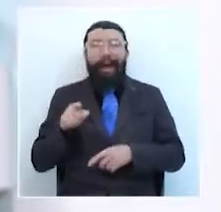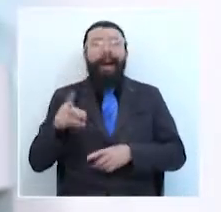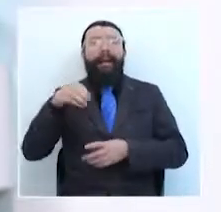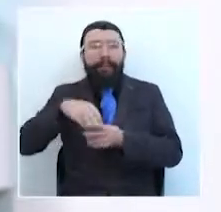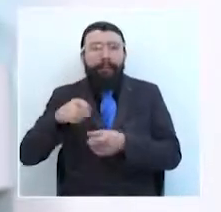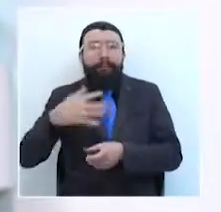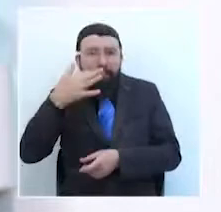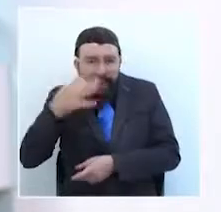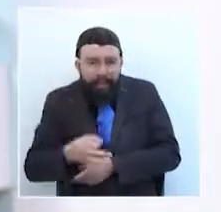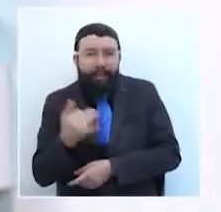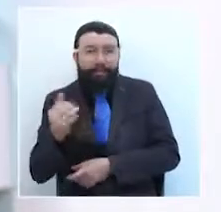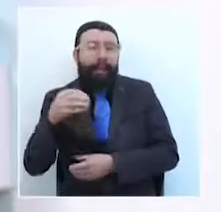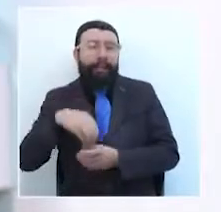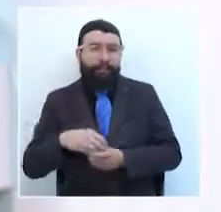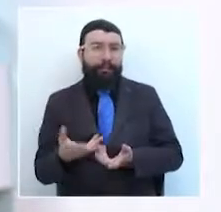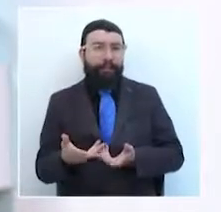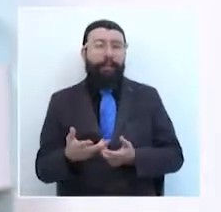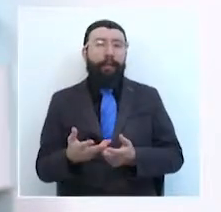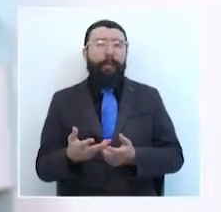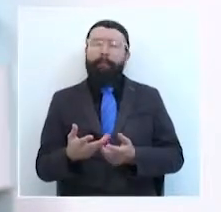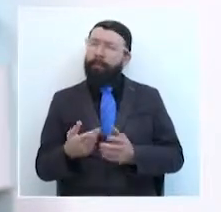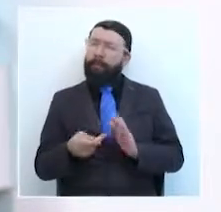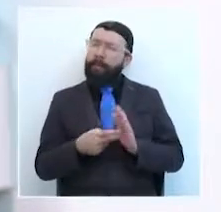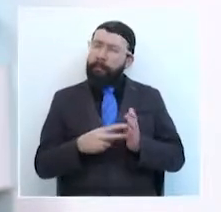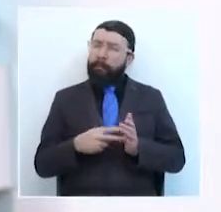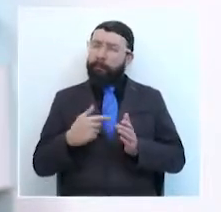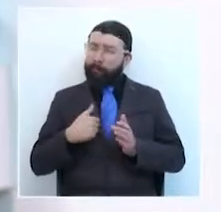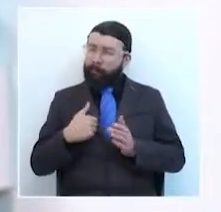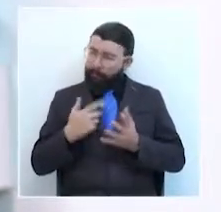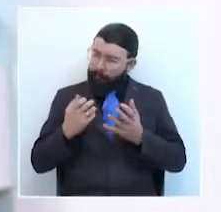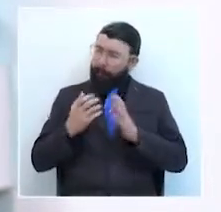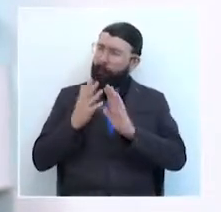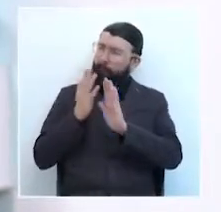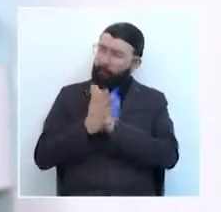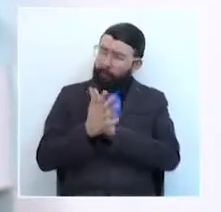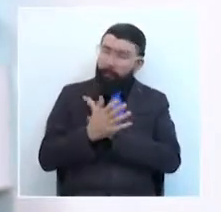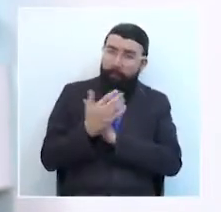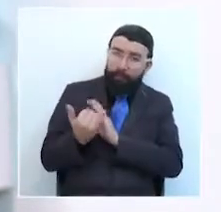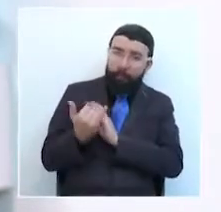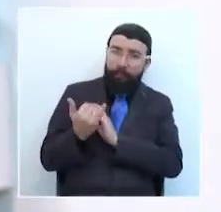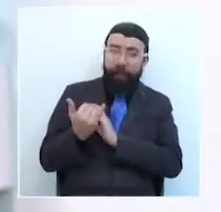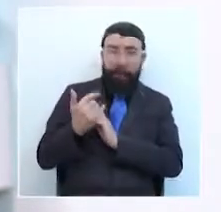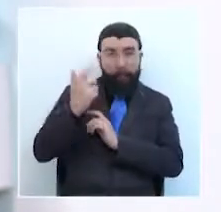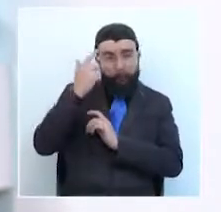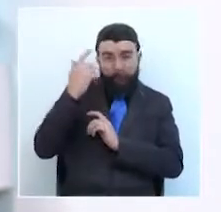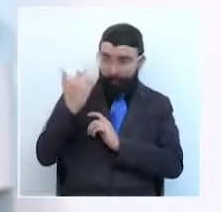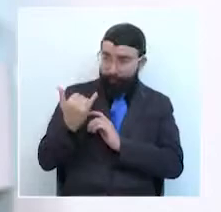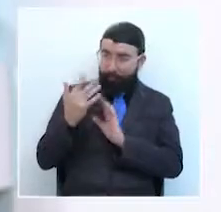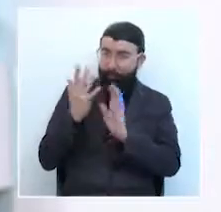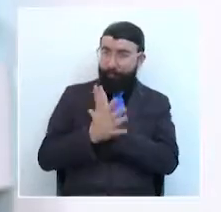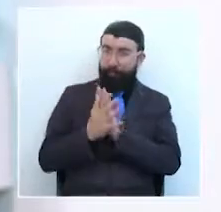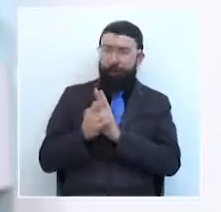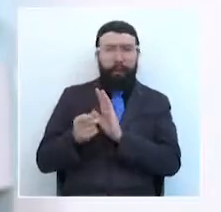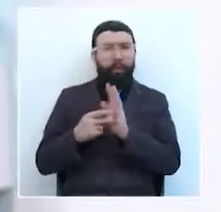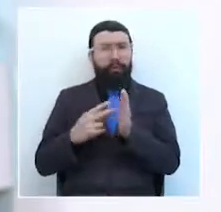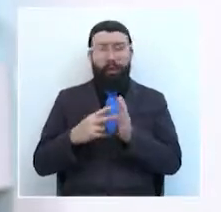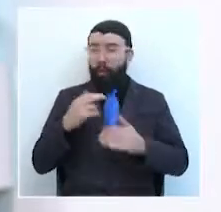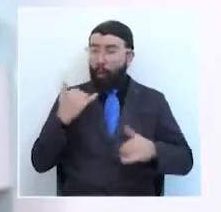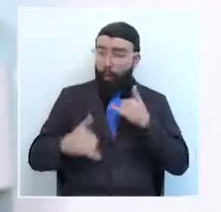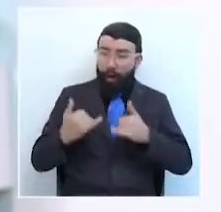nuestra la verdad entonces yo hago esto esta introducción y pensaba ahora que están en comerciales no es un juego mental